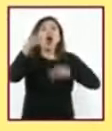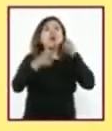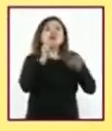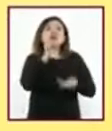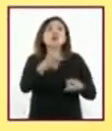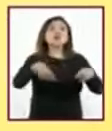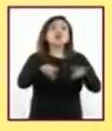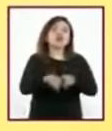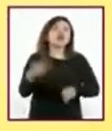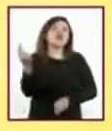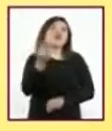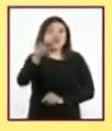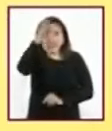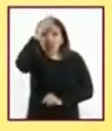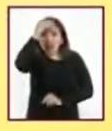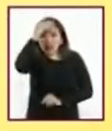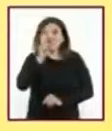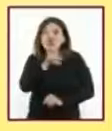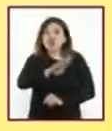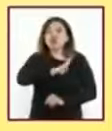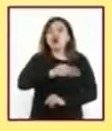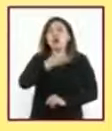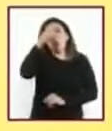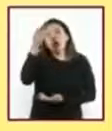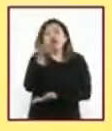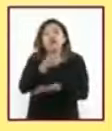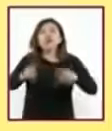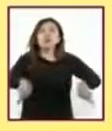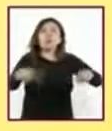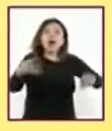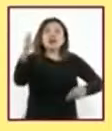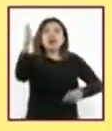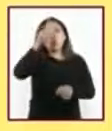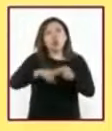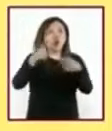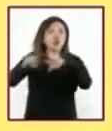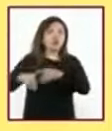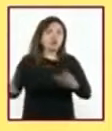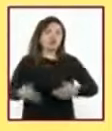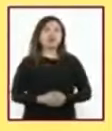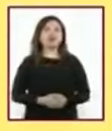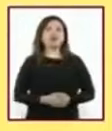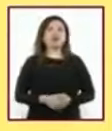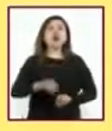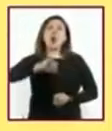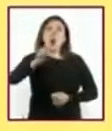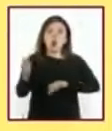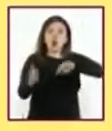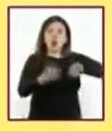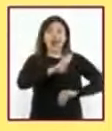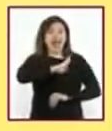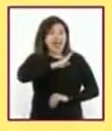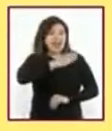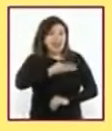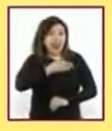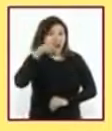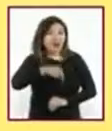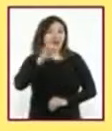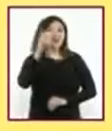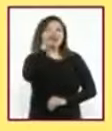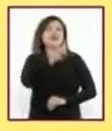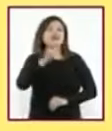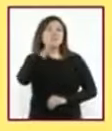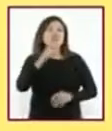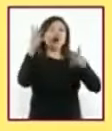lo que requieren de esta lengua por cuestiones de intercambio comercial y cultural. Por otra parte, el español es una lengua